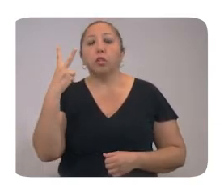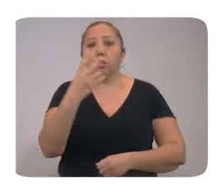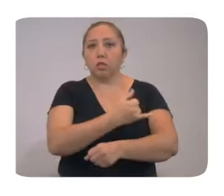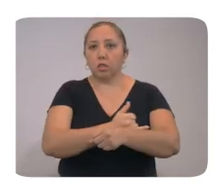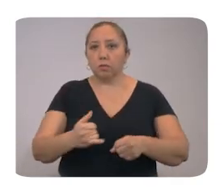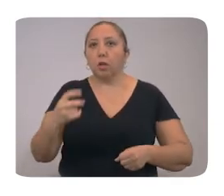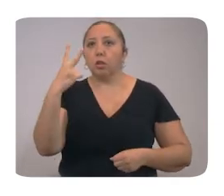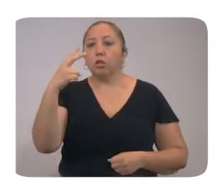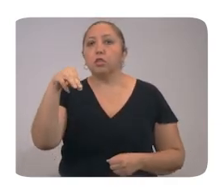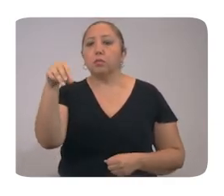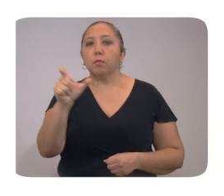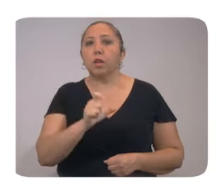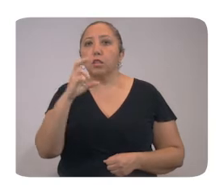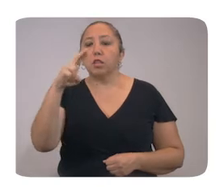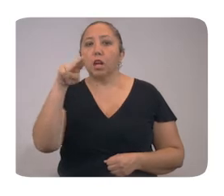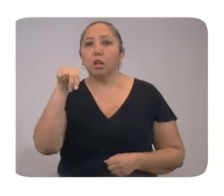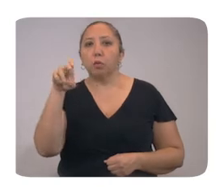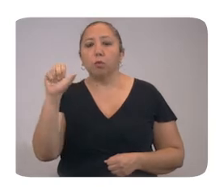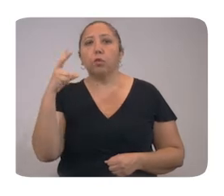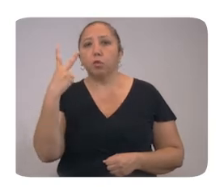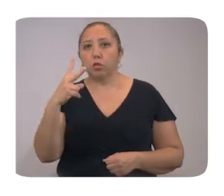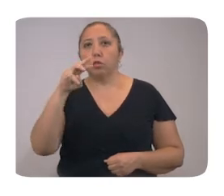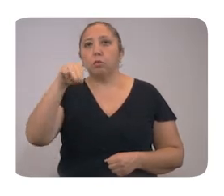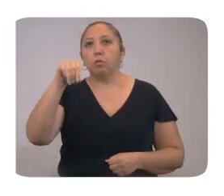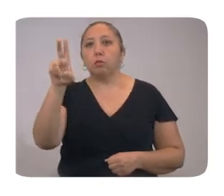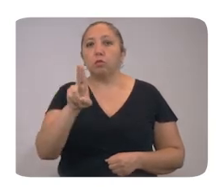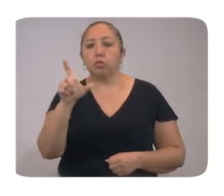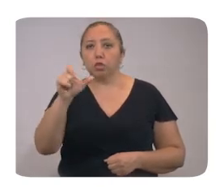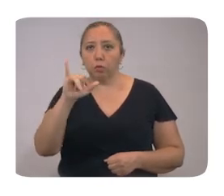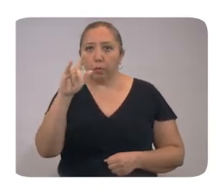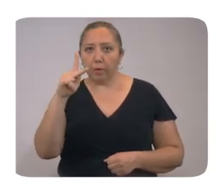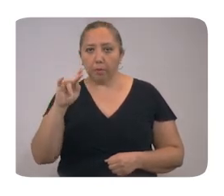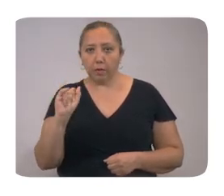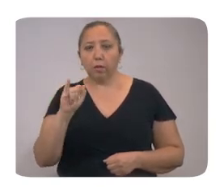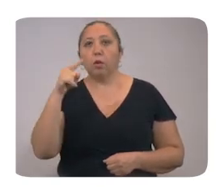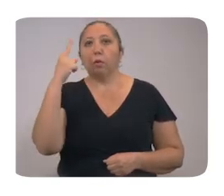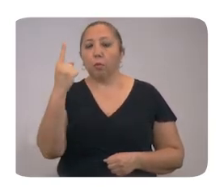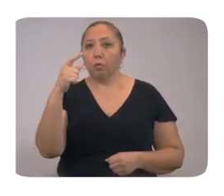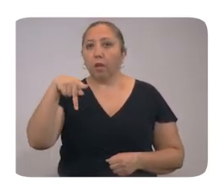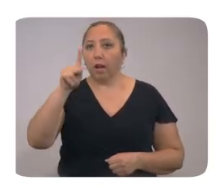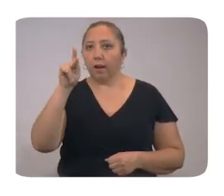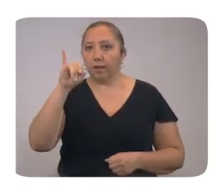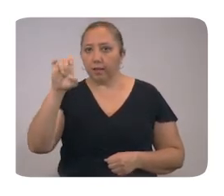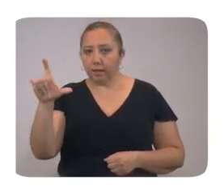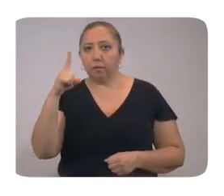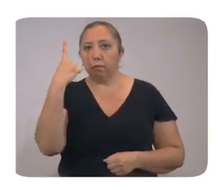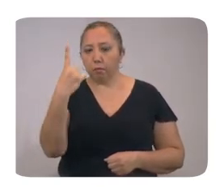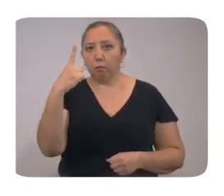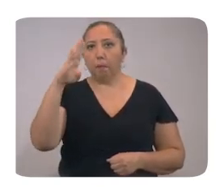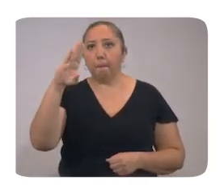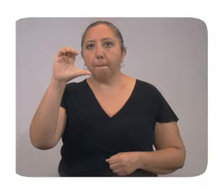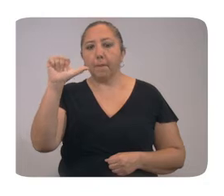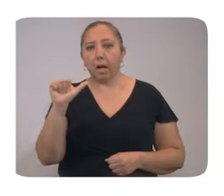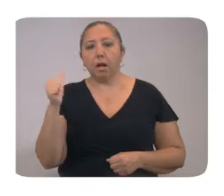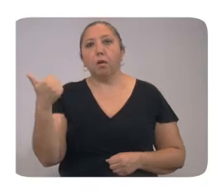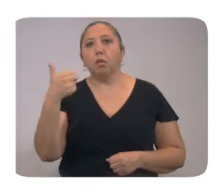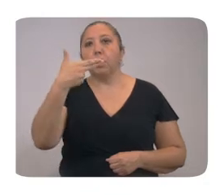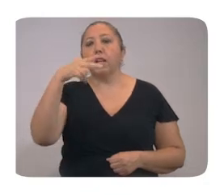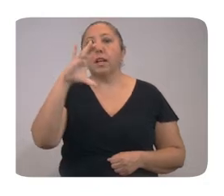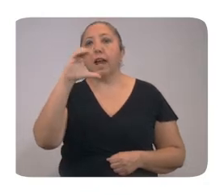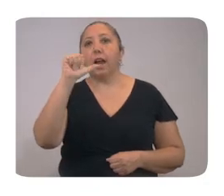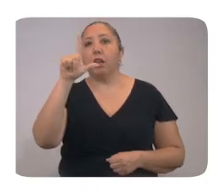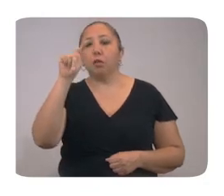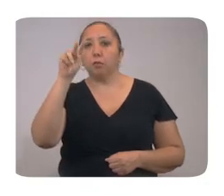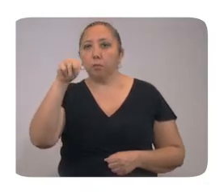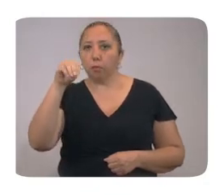2 en Mashcanú, 2 en Muxupip, 2 en Opichén, 1 en Aquil, 1 en Baca, 1 en Calotmul, 1